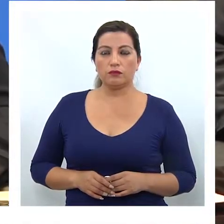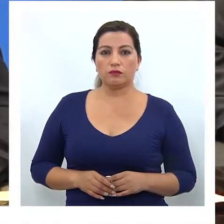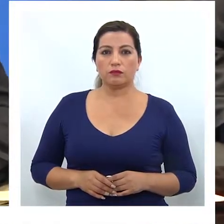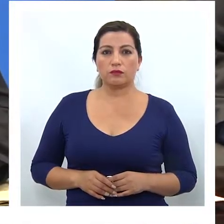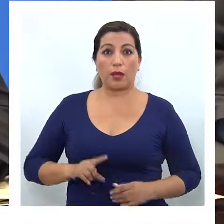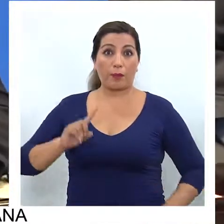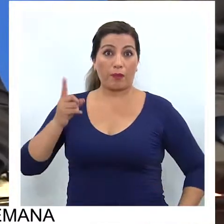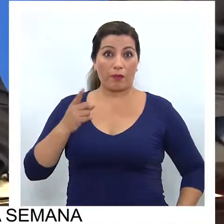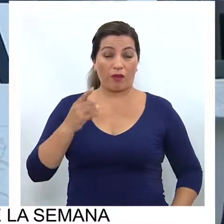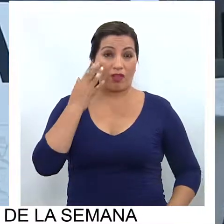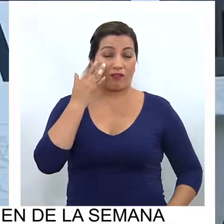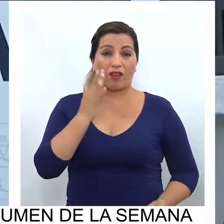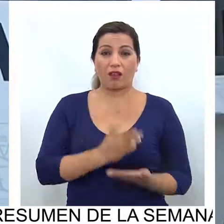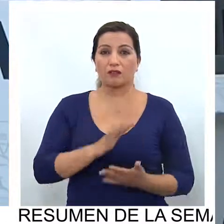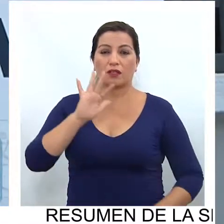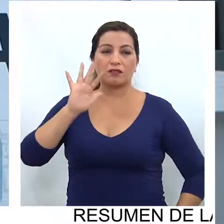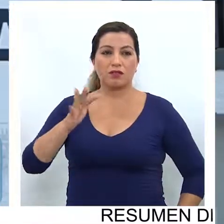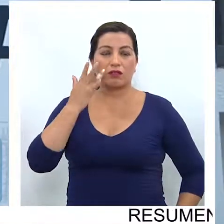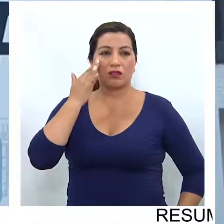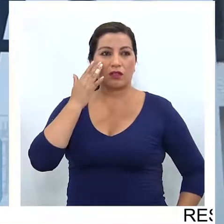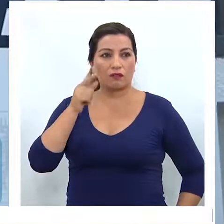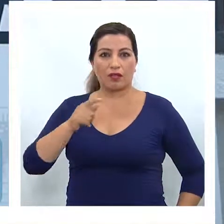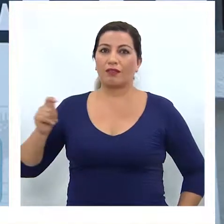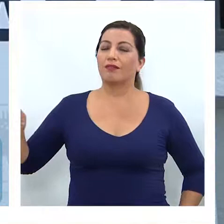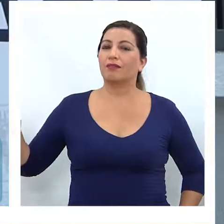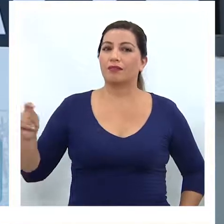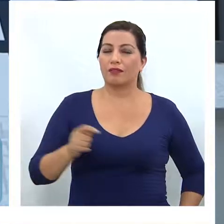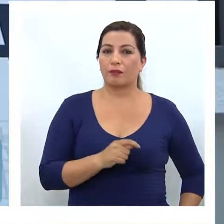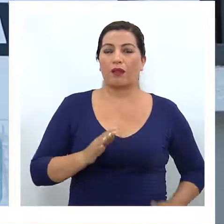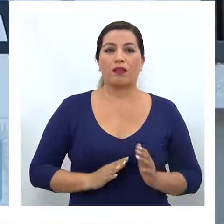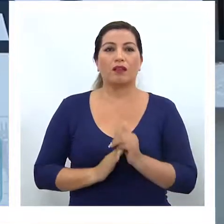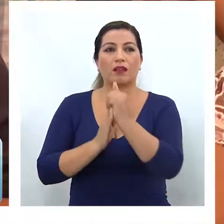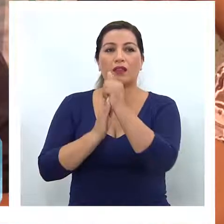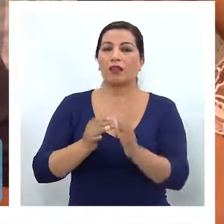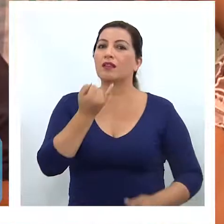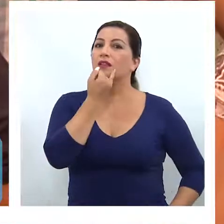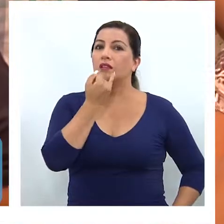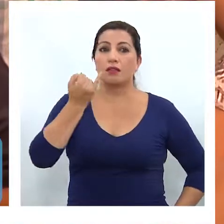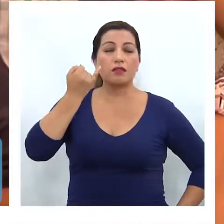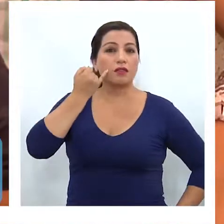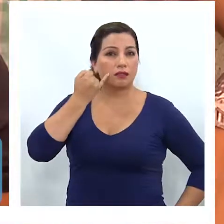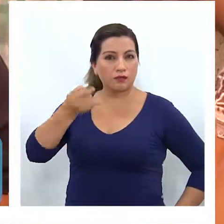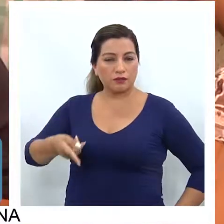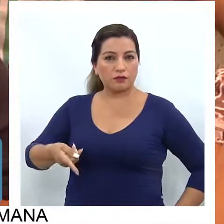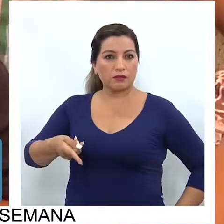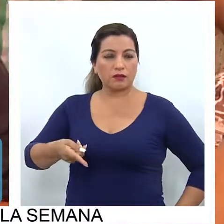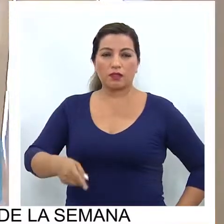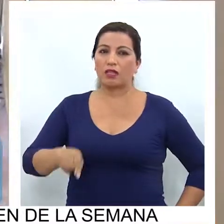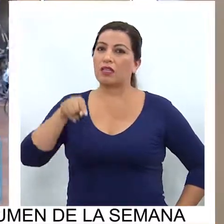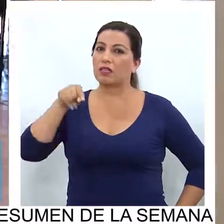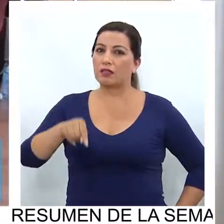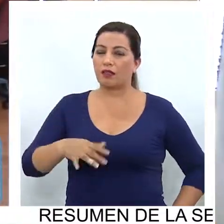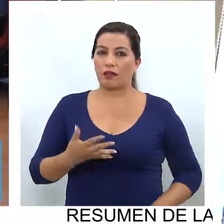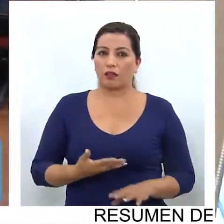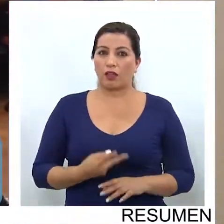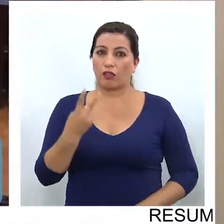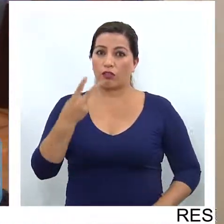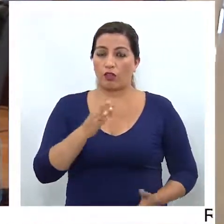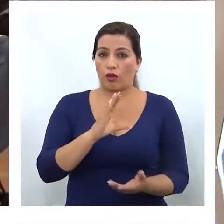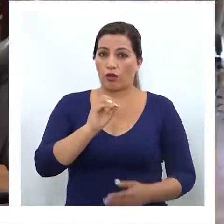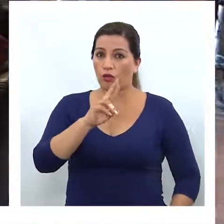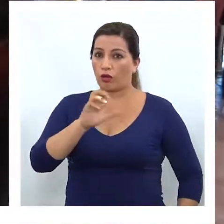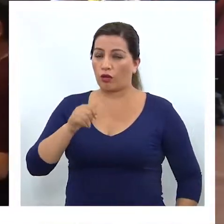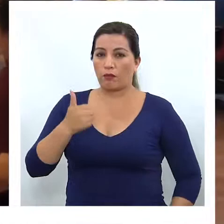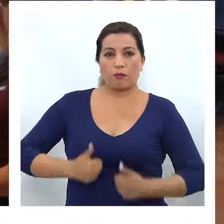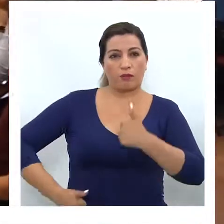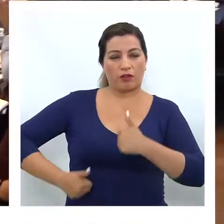Desde el 1 al 5 de abril, una misión de Tarapacá, liderada por el Intendente Miguel Ángel Quesada y que integró consejeros